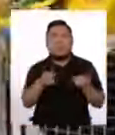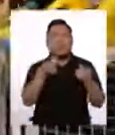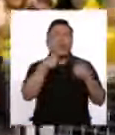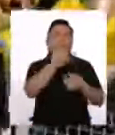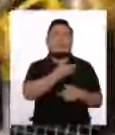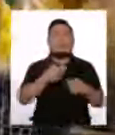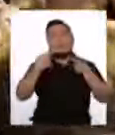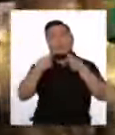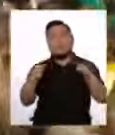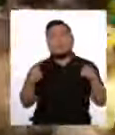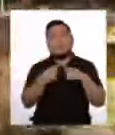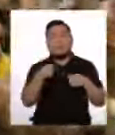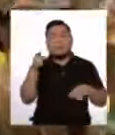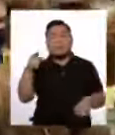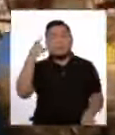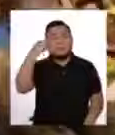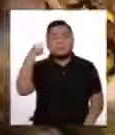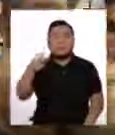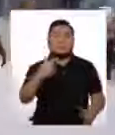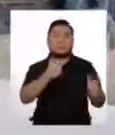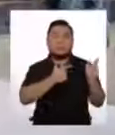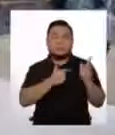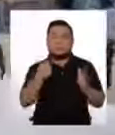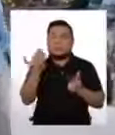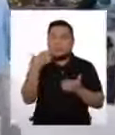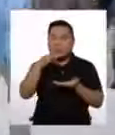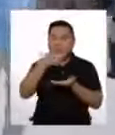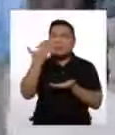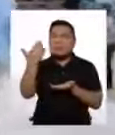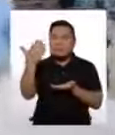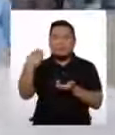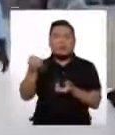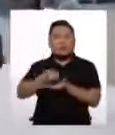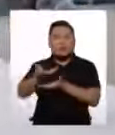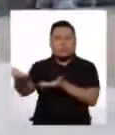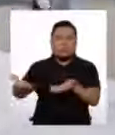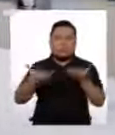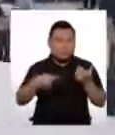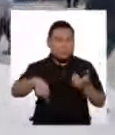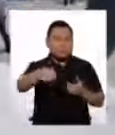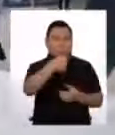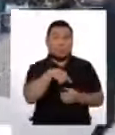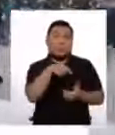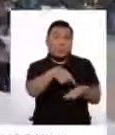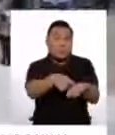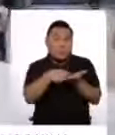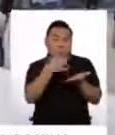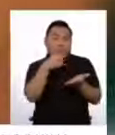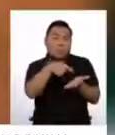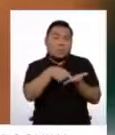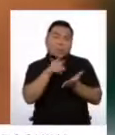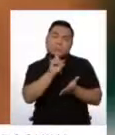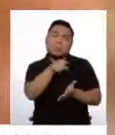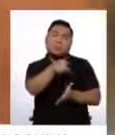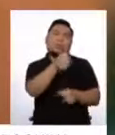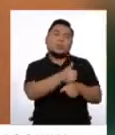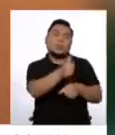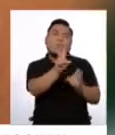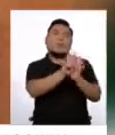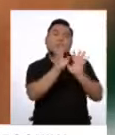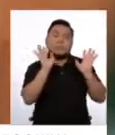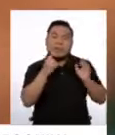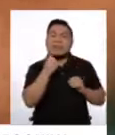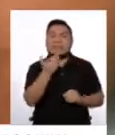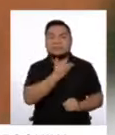declaración, Bolsonaro encargó al ejército su producción en masa y dijo que la población no está obligada a utilizarlos. Bolsonaro